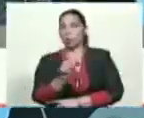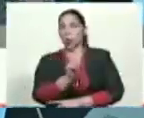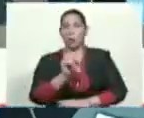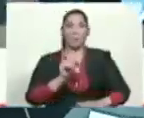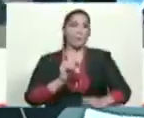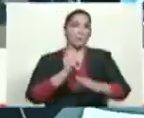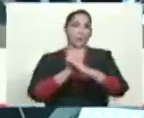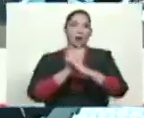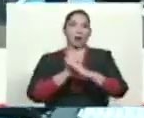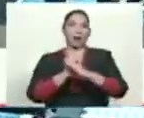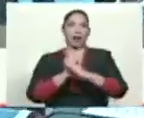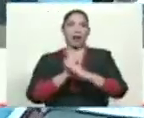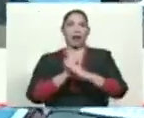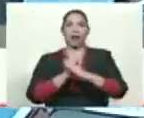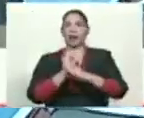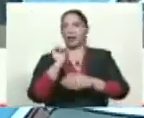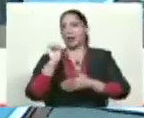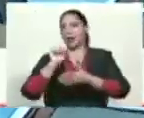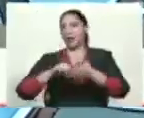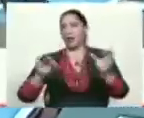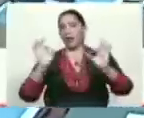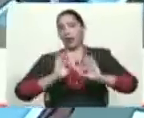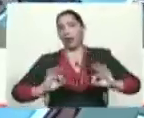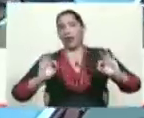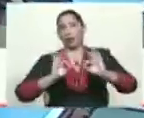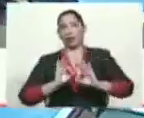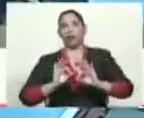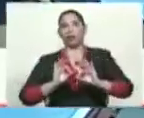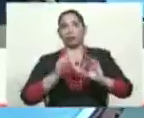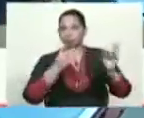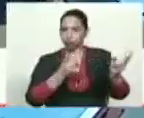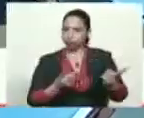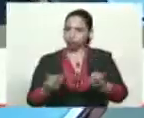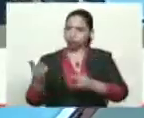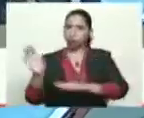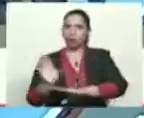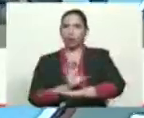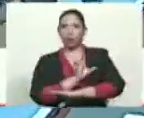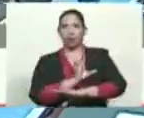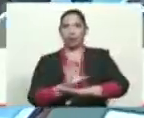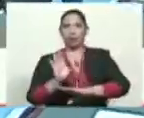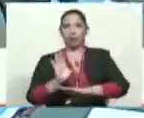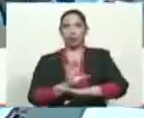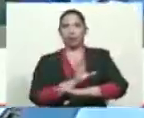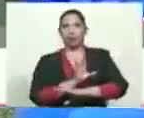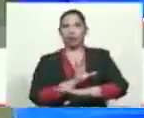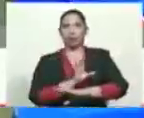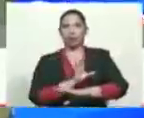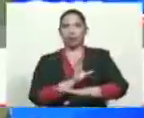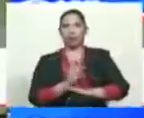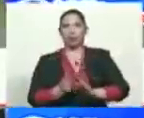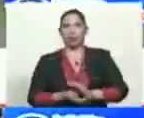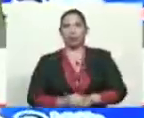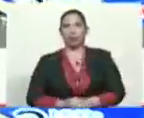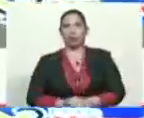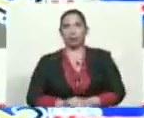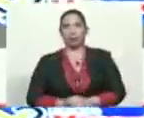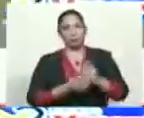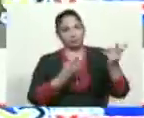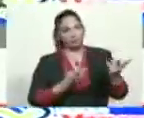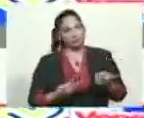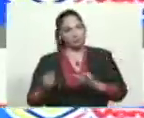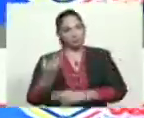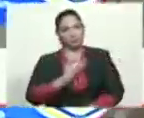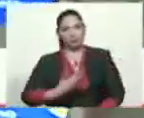nada ni nadie es recibido también por el cantante el magnate recibiendo a su